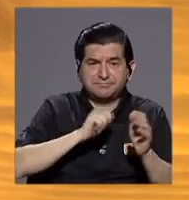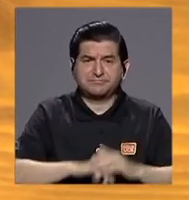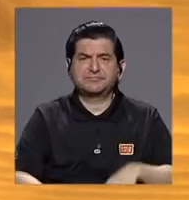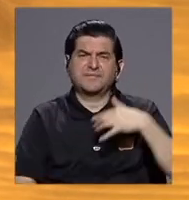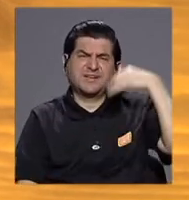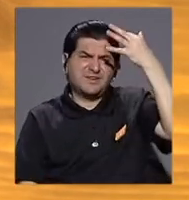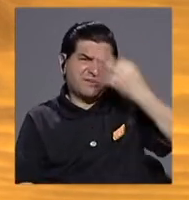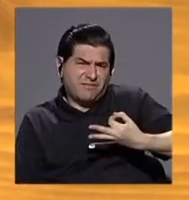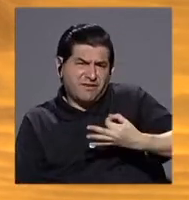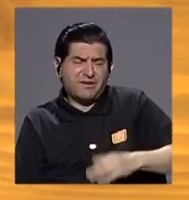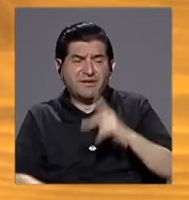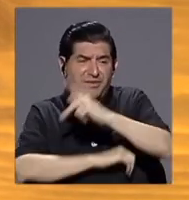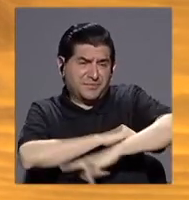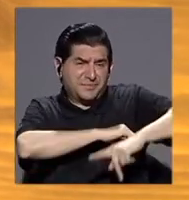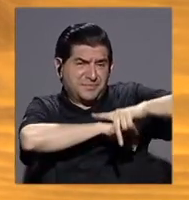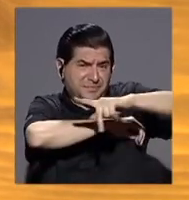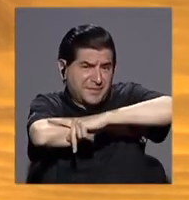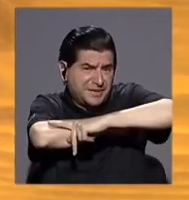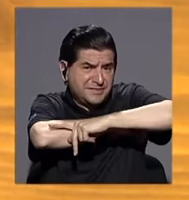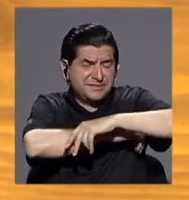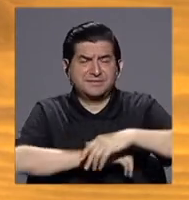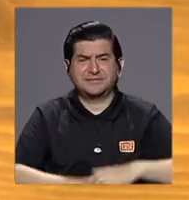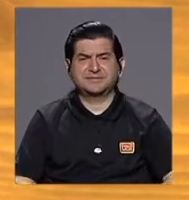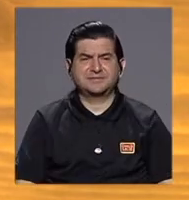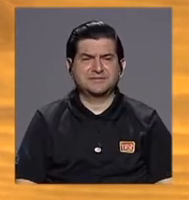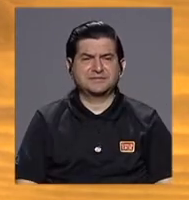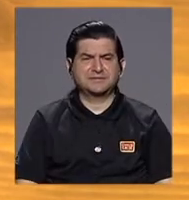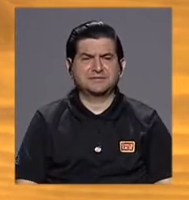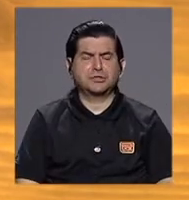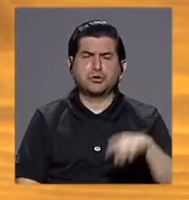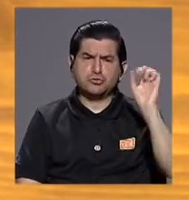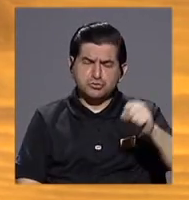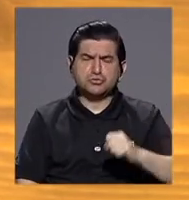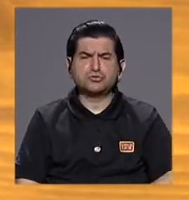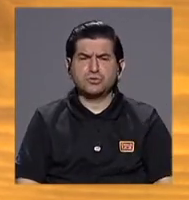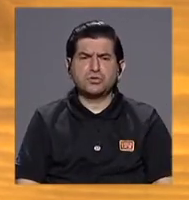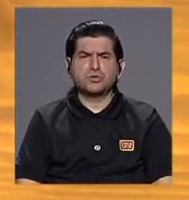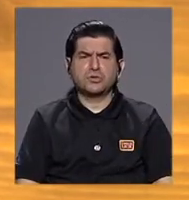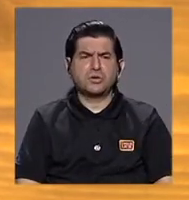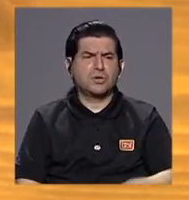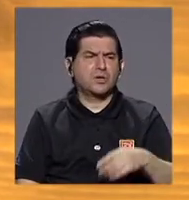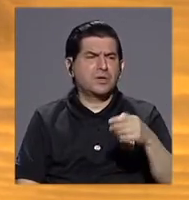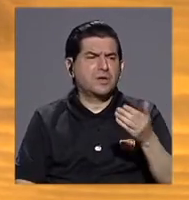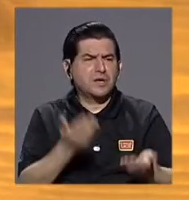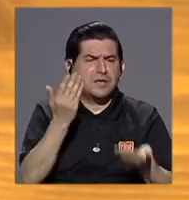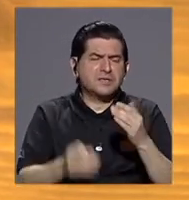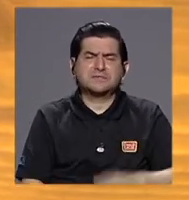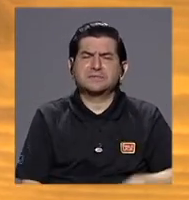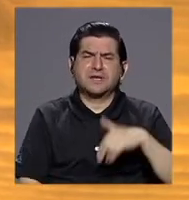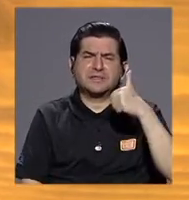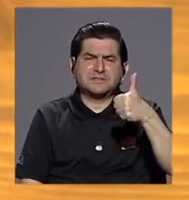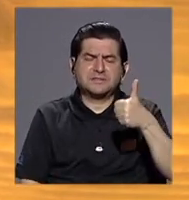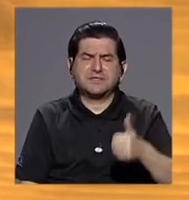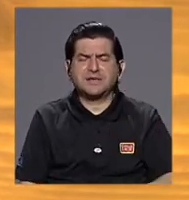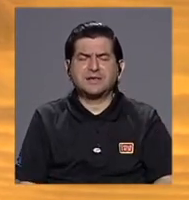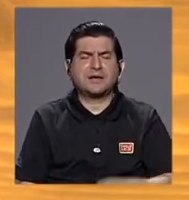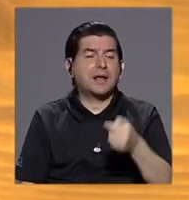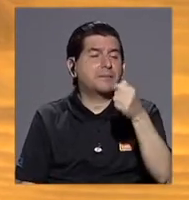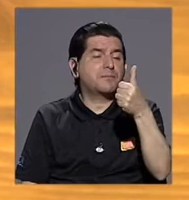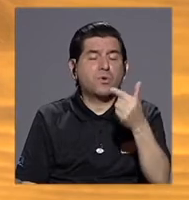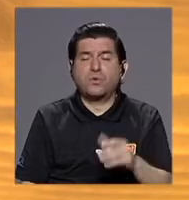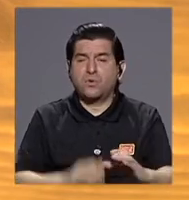Yo creo que el país ha ganado poco durante los últimos años